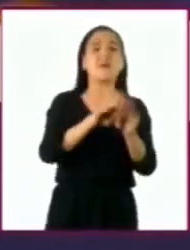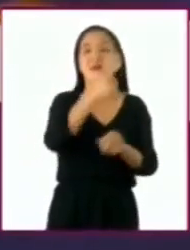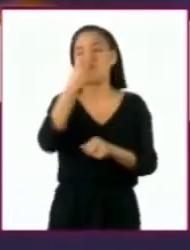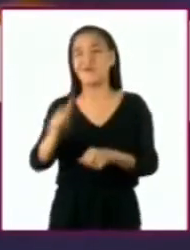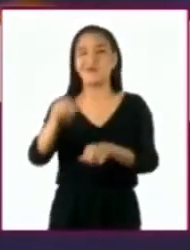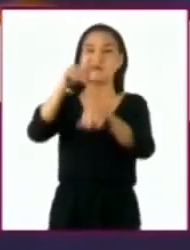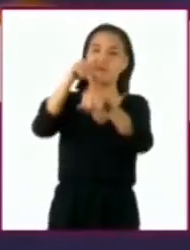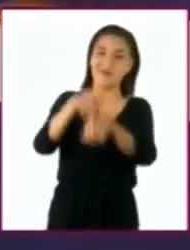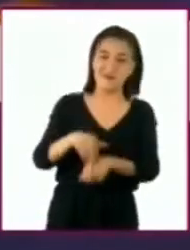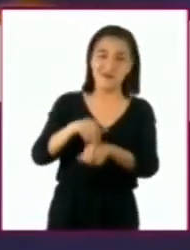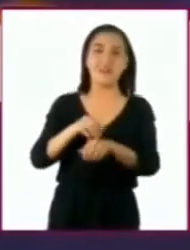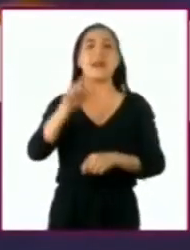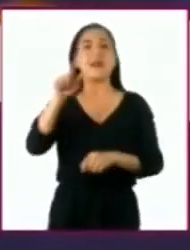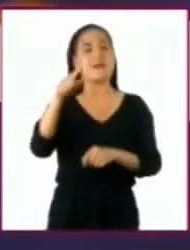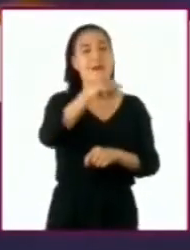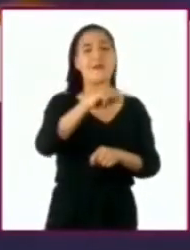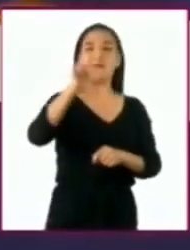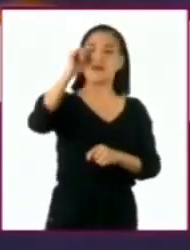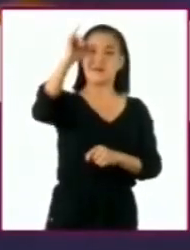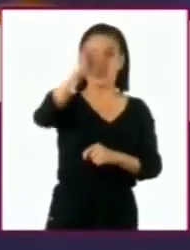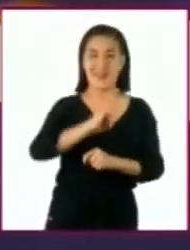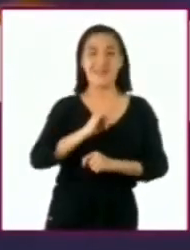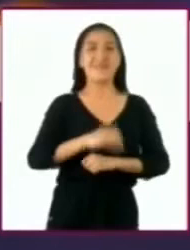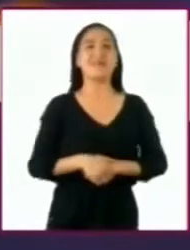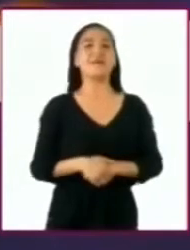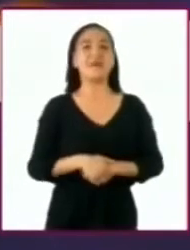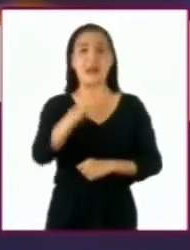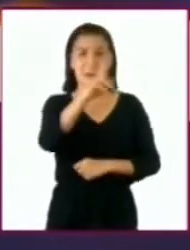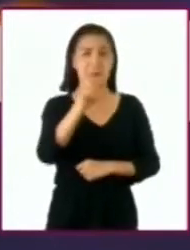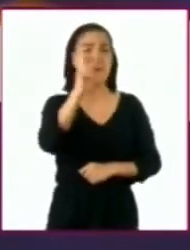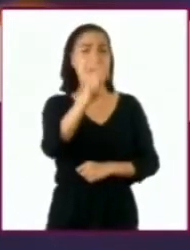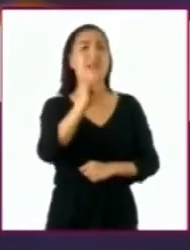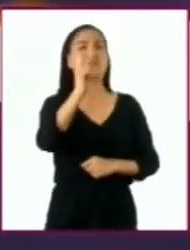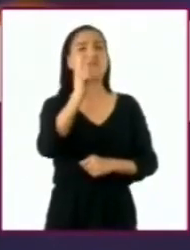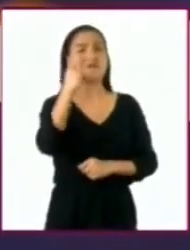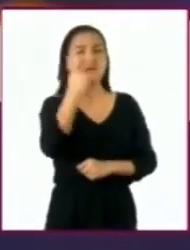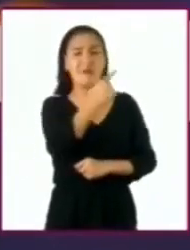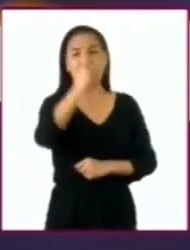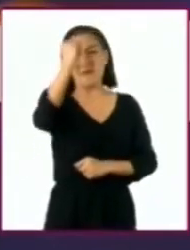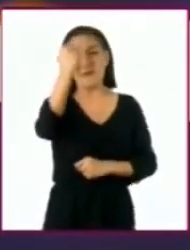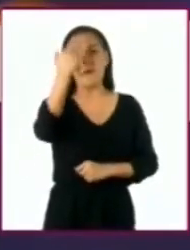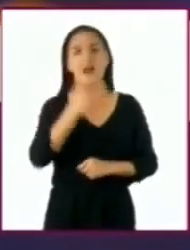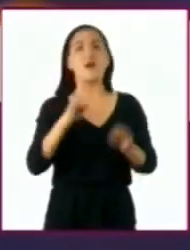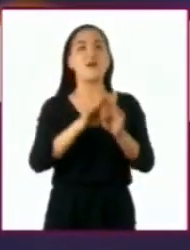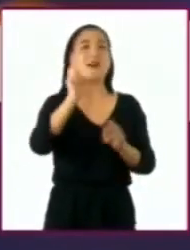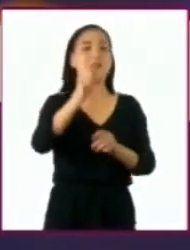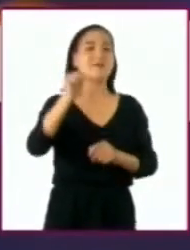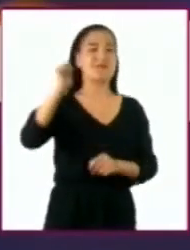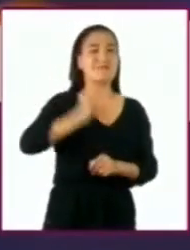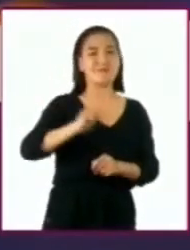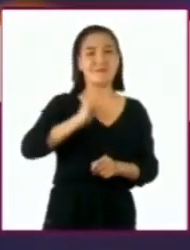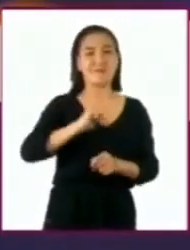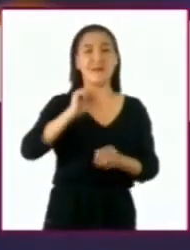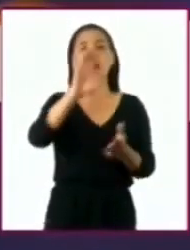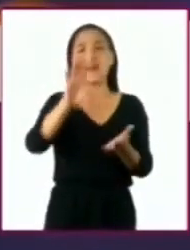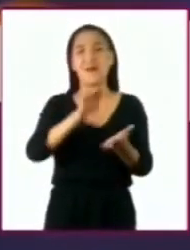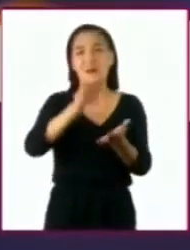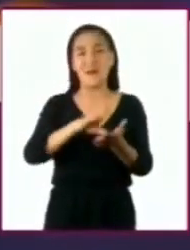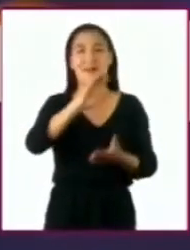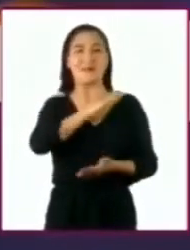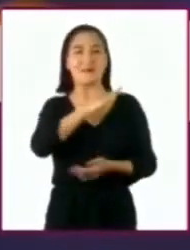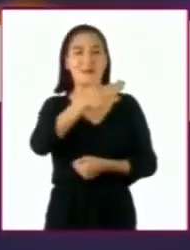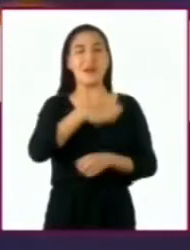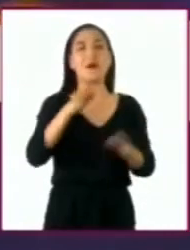y encomendados. Si es así, la imagen hace alusión a la época colonial y se relaciona con el tema